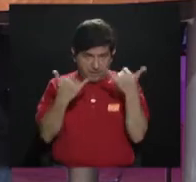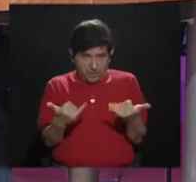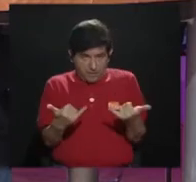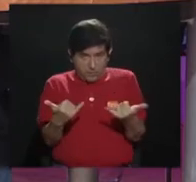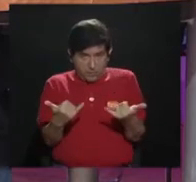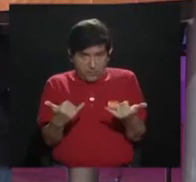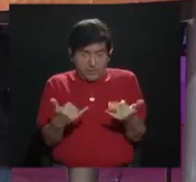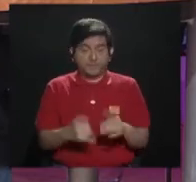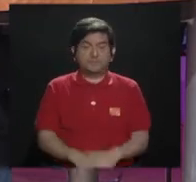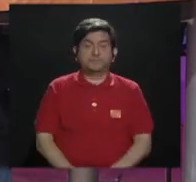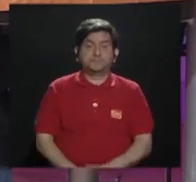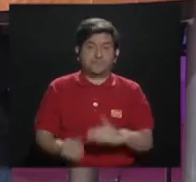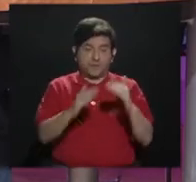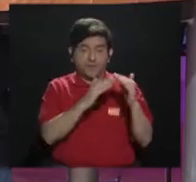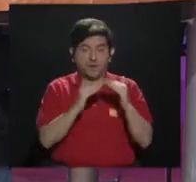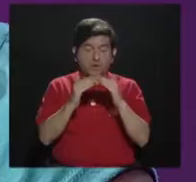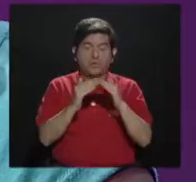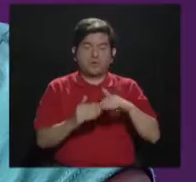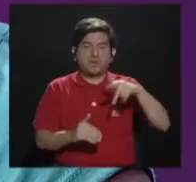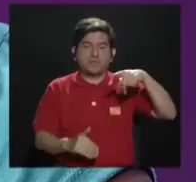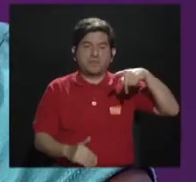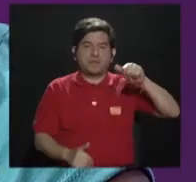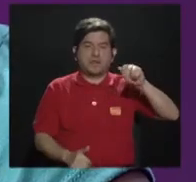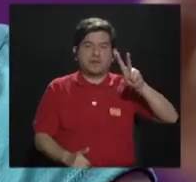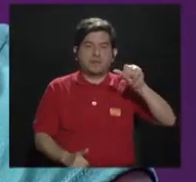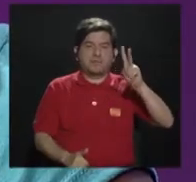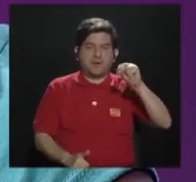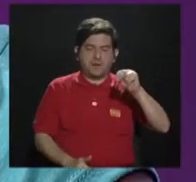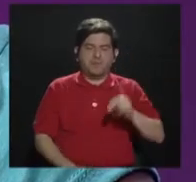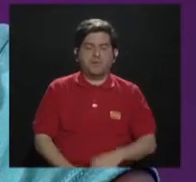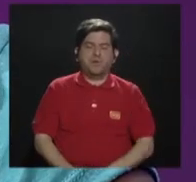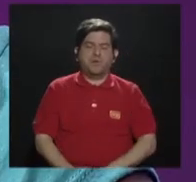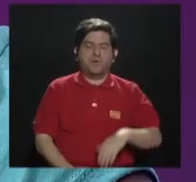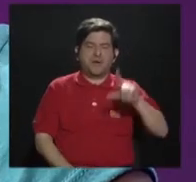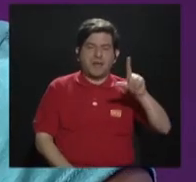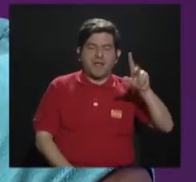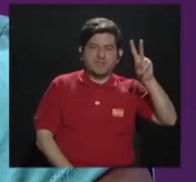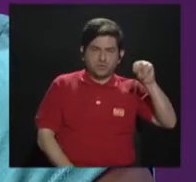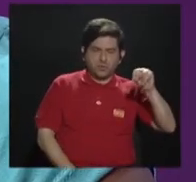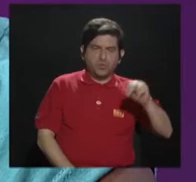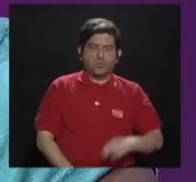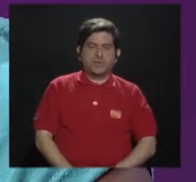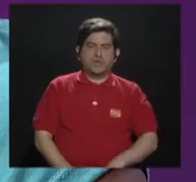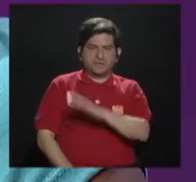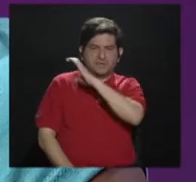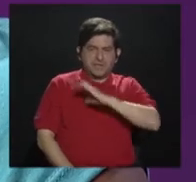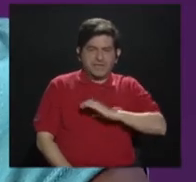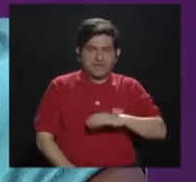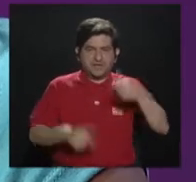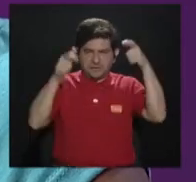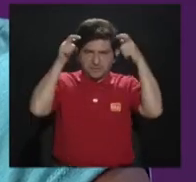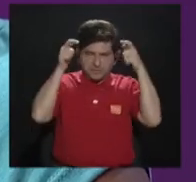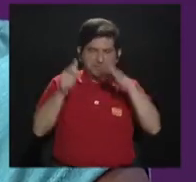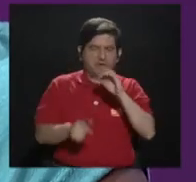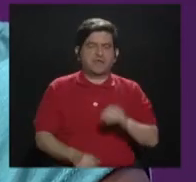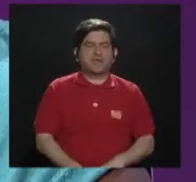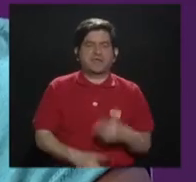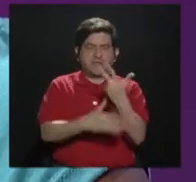Tenemos de la comunidad de Pavón, de Las Nubes, de Cristo Rey y de la